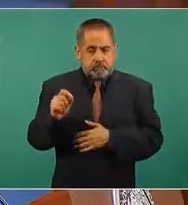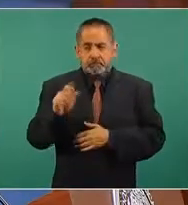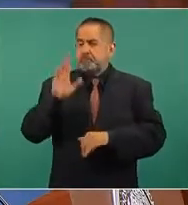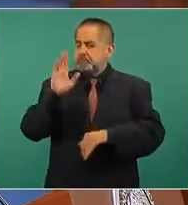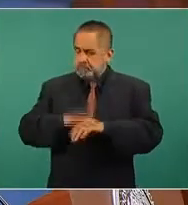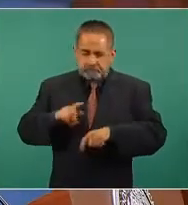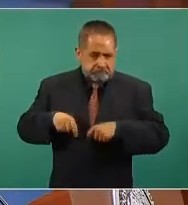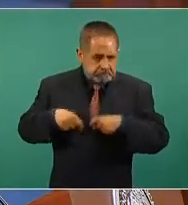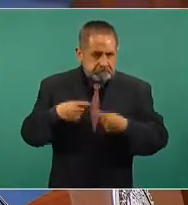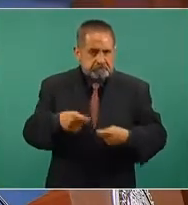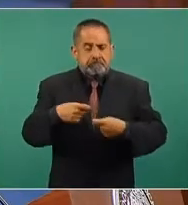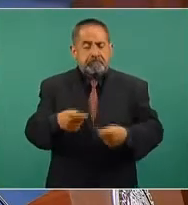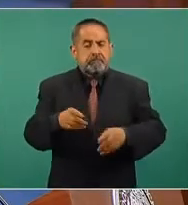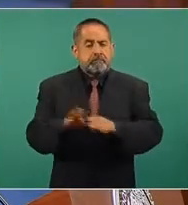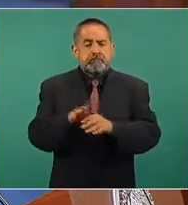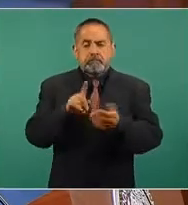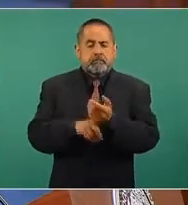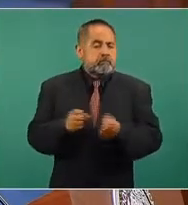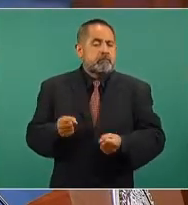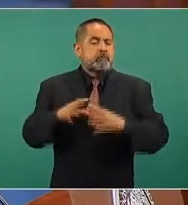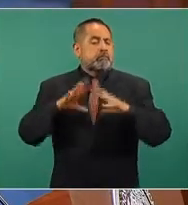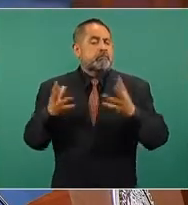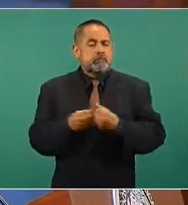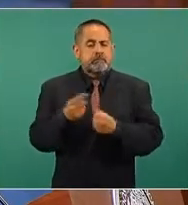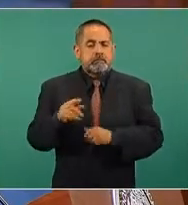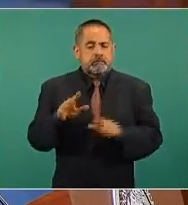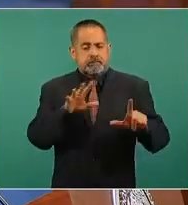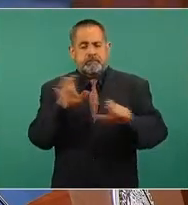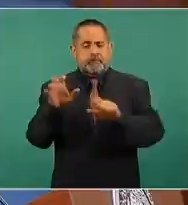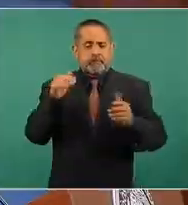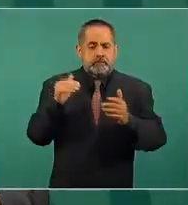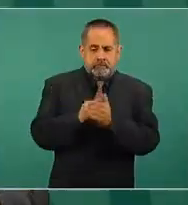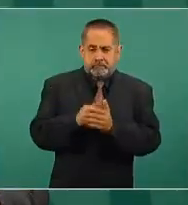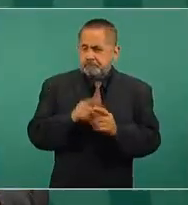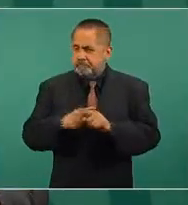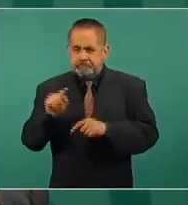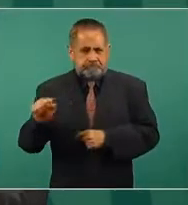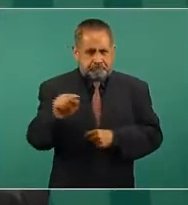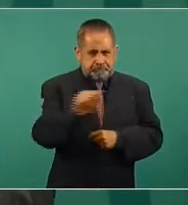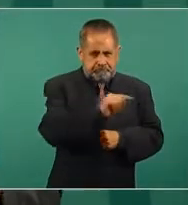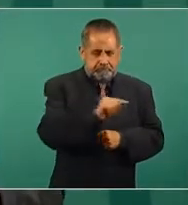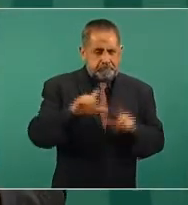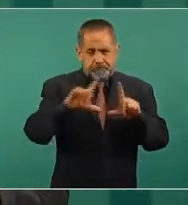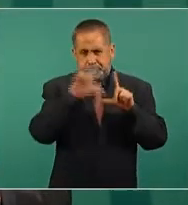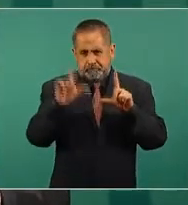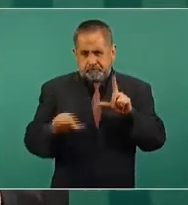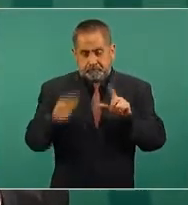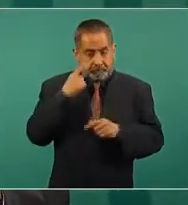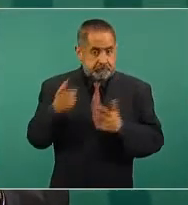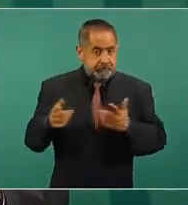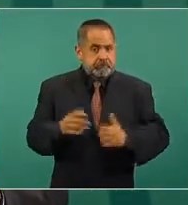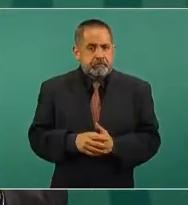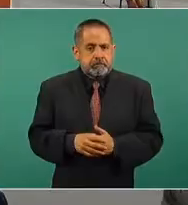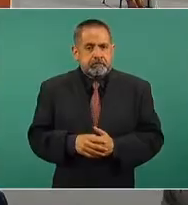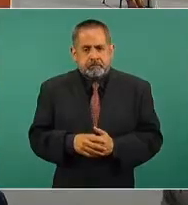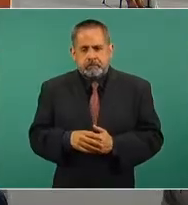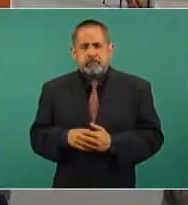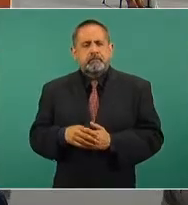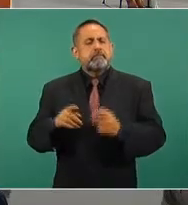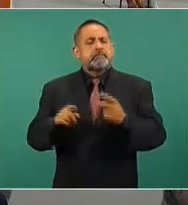colocación de acciones, estamos hablando prácticamente de 700,000 acciones a nivel nacional por cada una de las diferentes